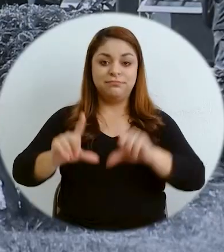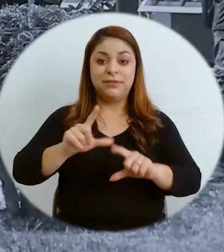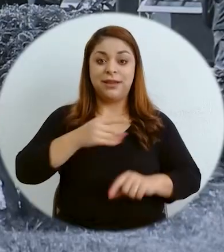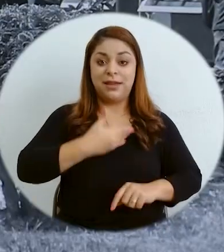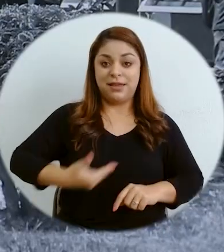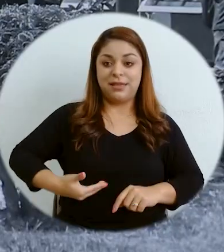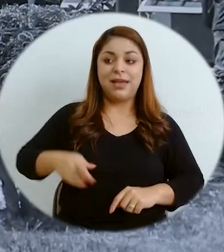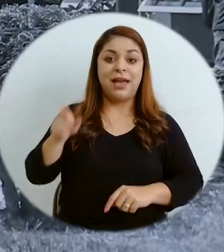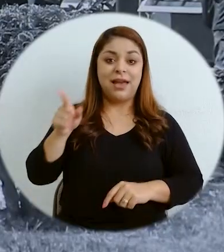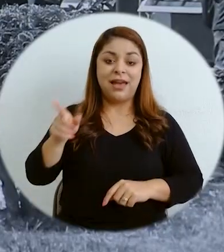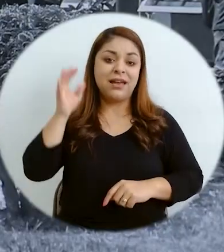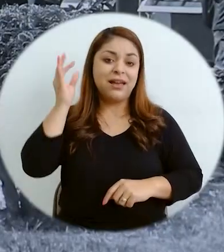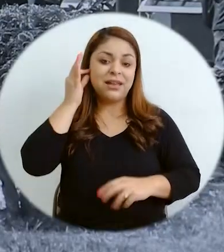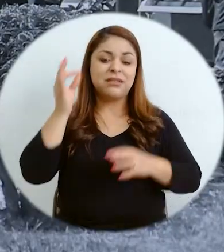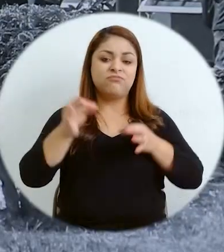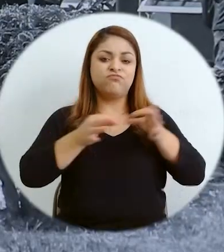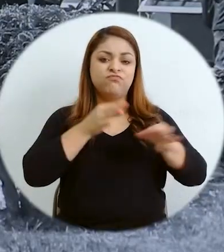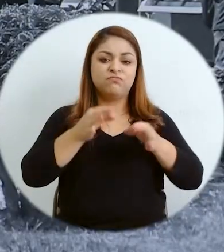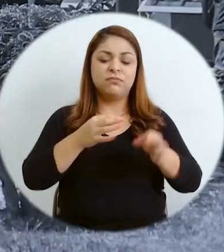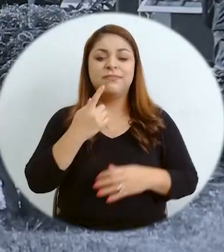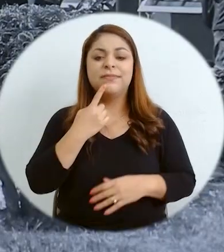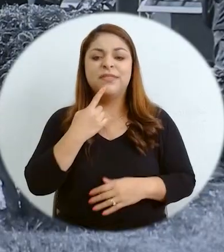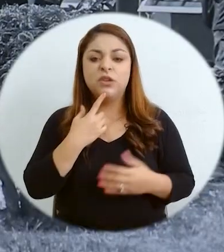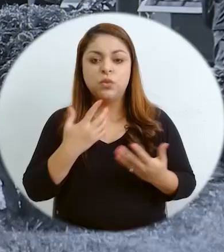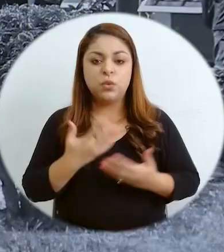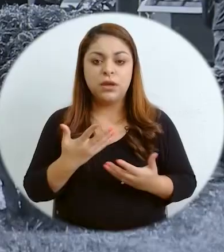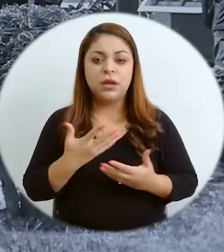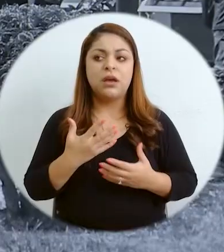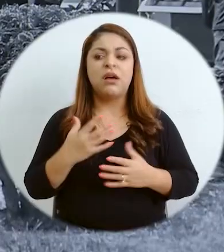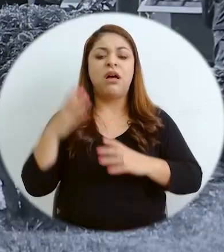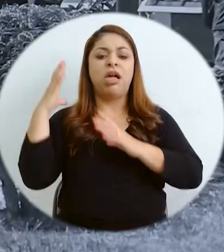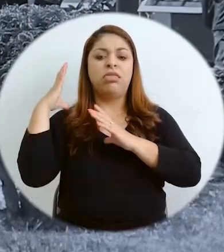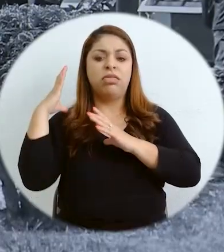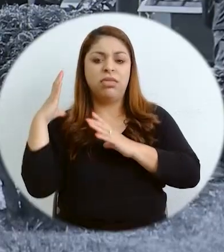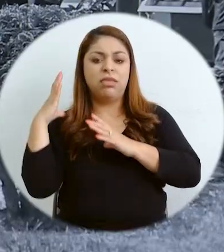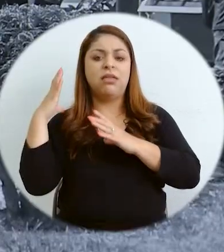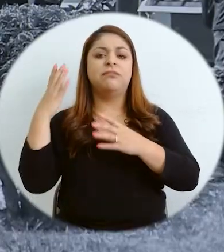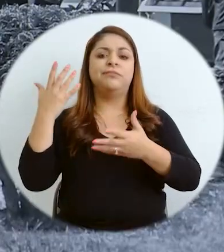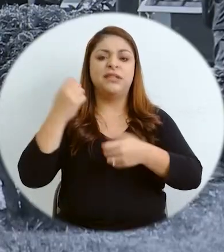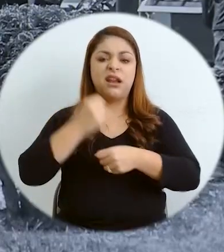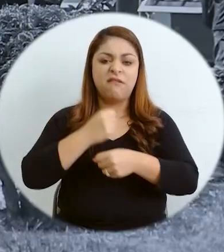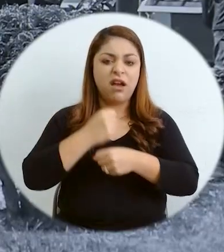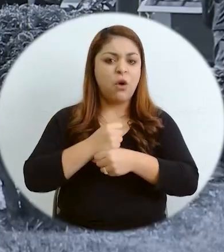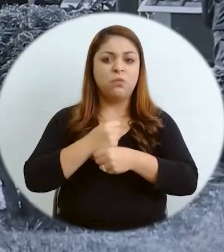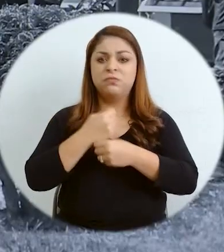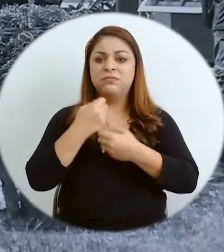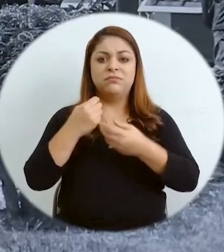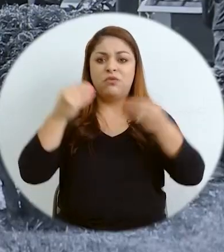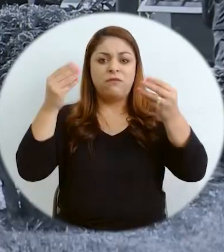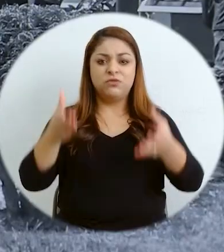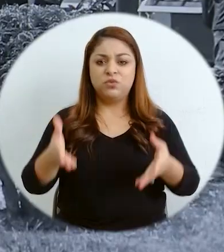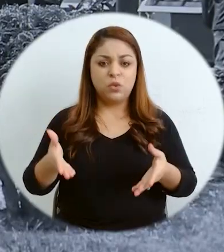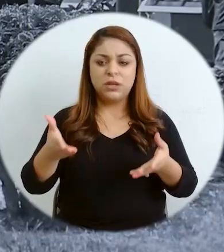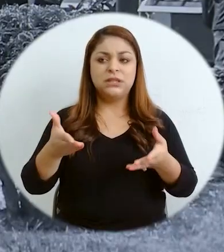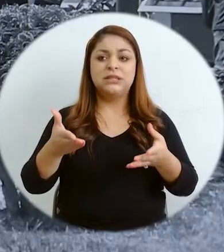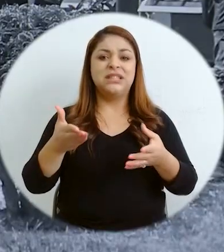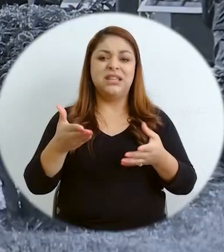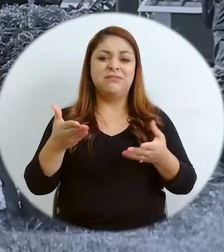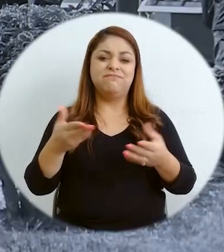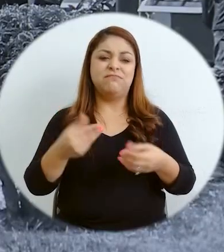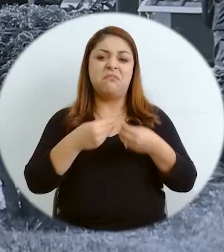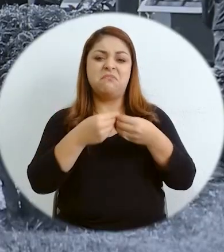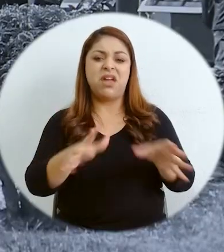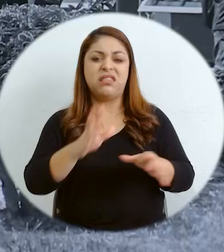esta sobrecarga de trabajo y toda esta pérdida del respeto hacia la figura del docente tiene a